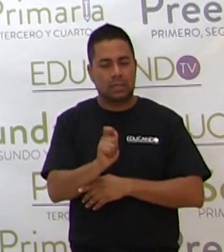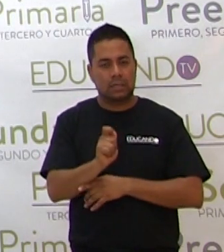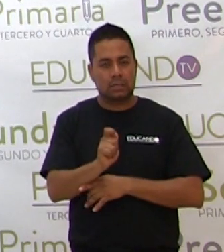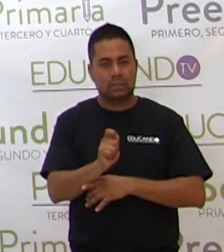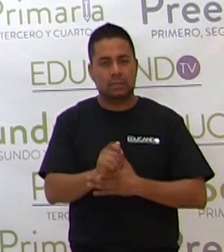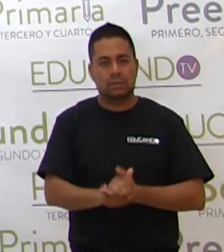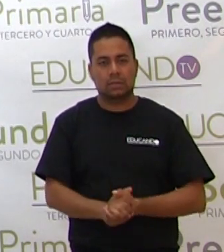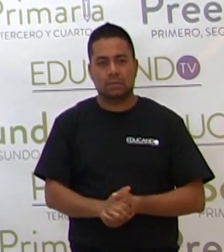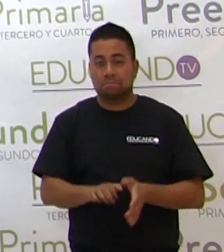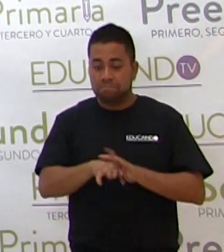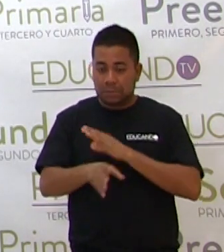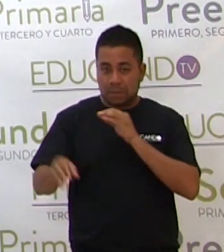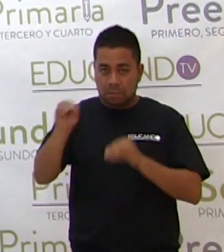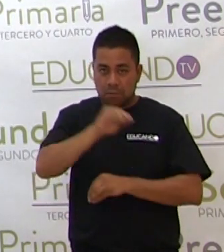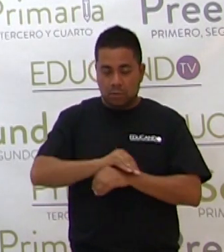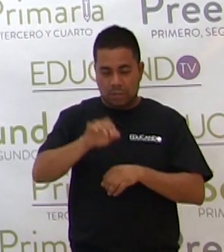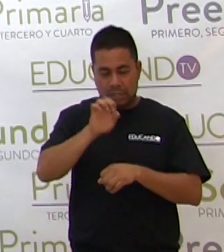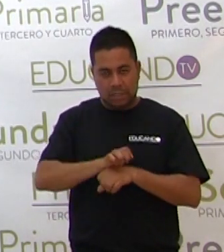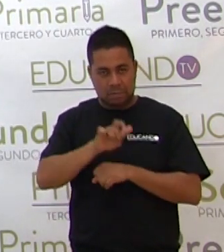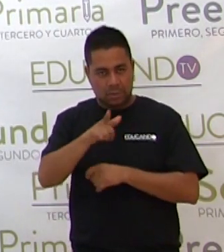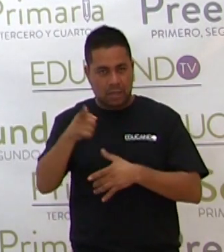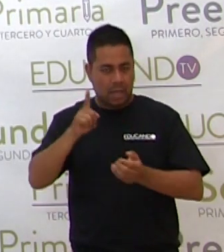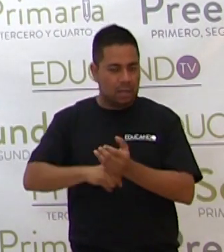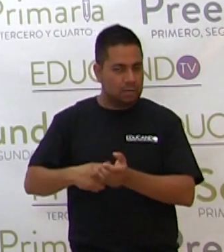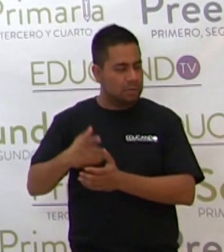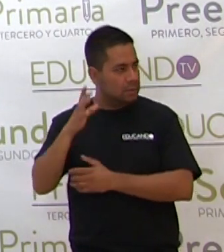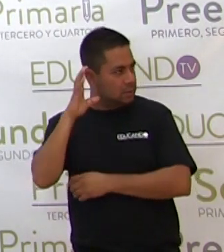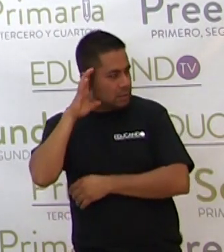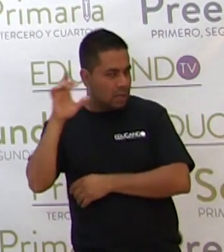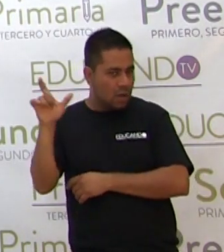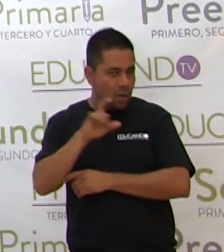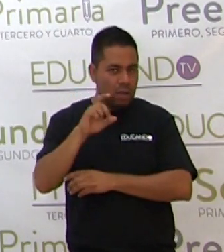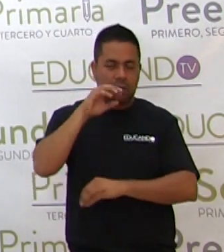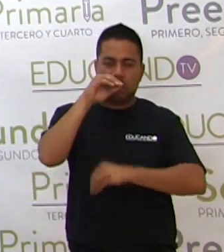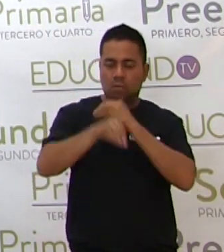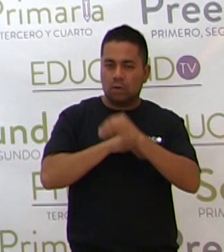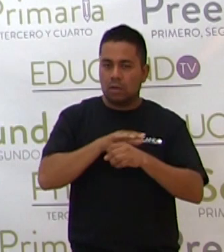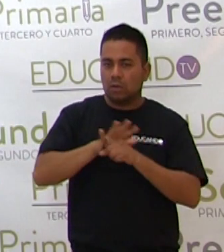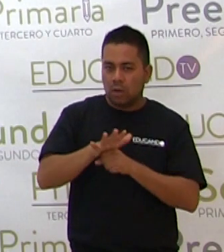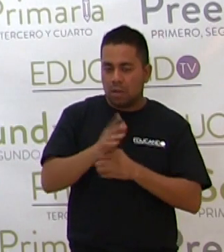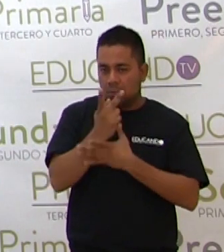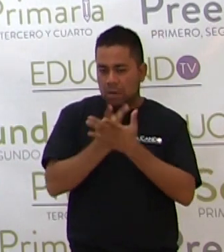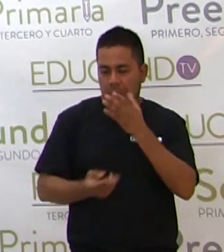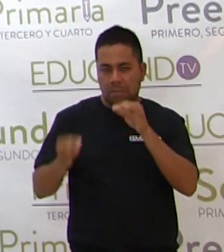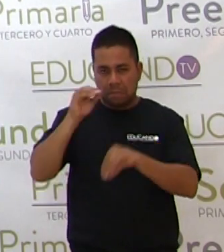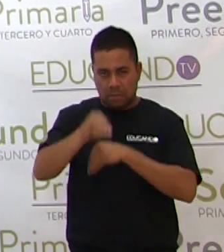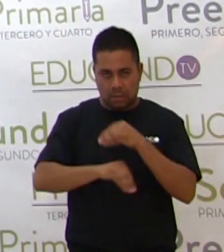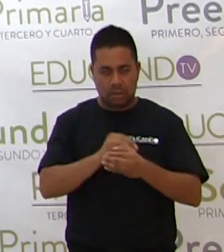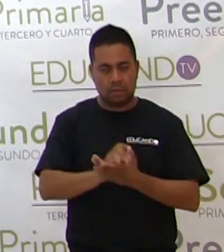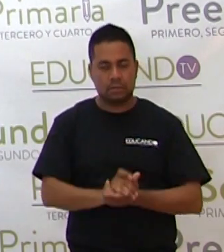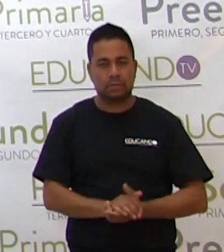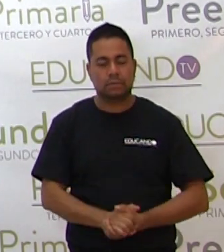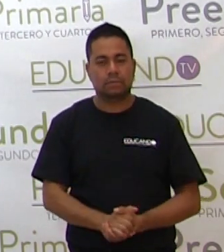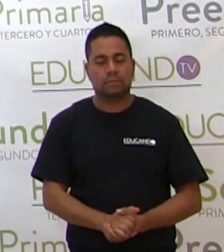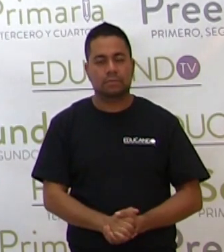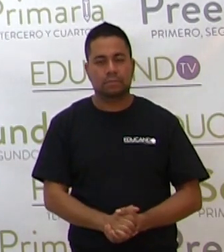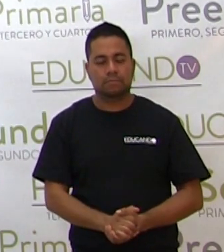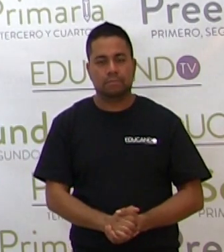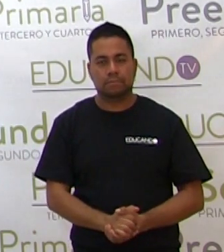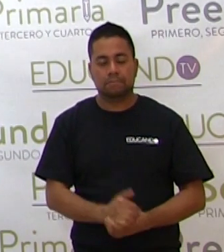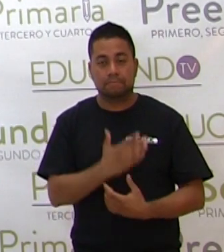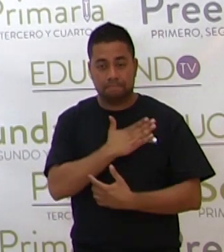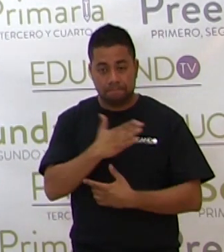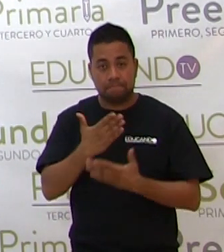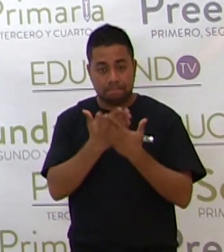son los efectos especiales que escuchamos cuando se está produciendo un programa pues bien ahora que